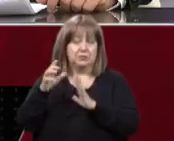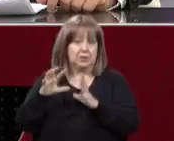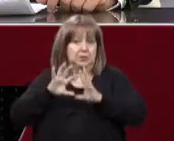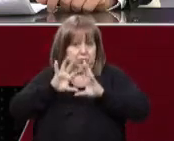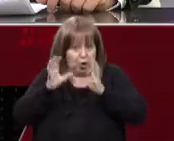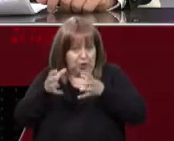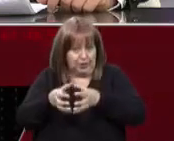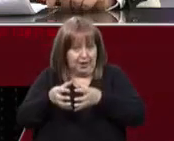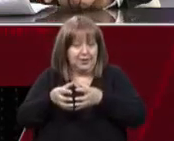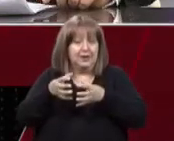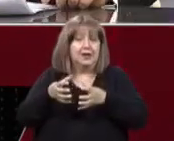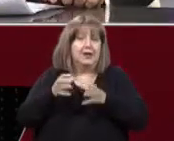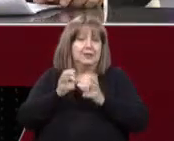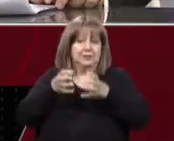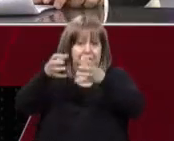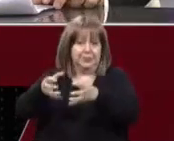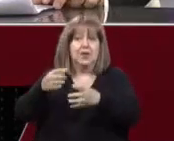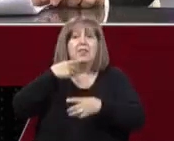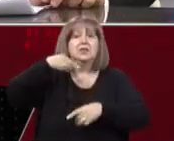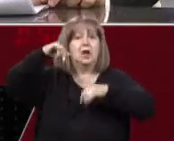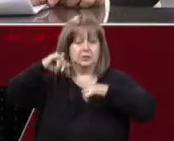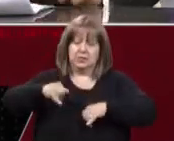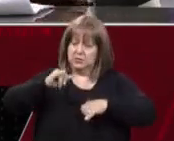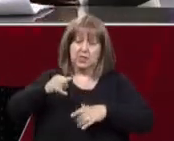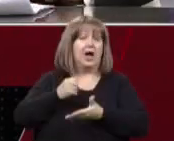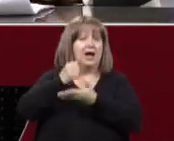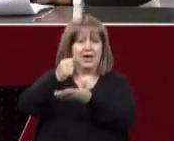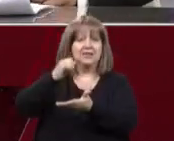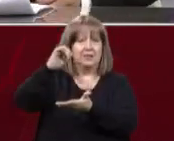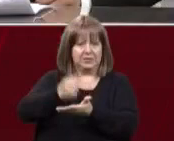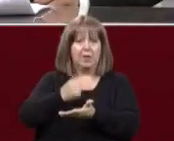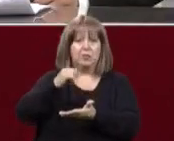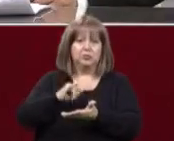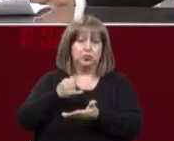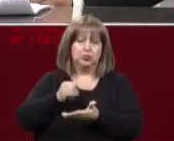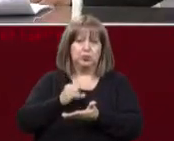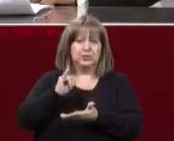paquete de oferta general que ha sido aceptada en el día de hoy. Excelente, Pablo. Muchísimas gracias.